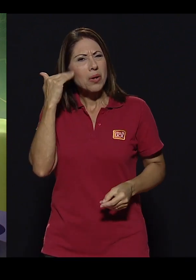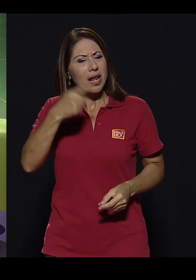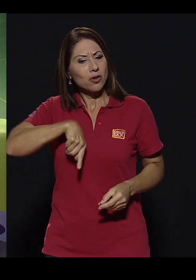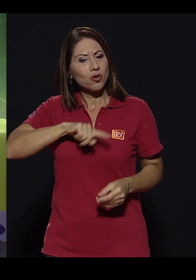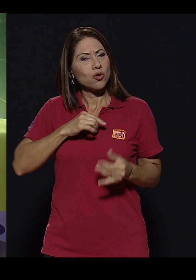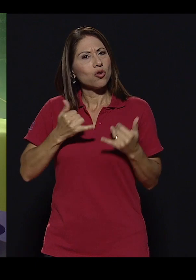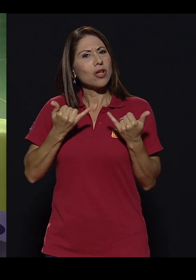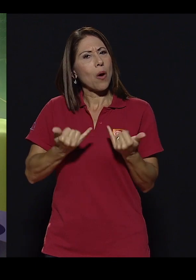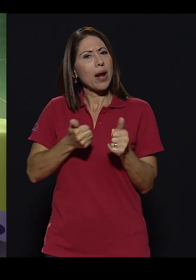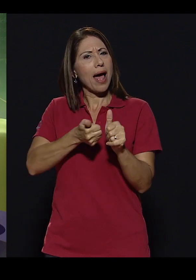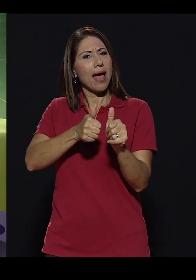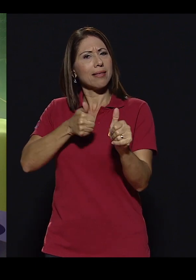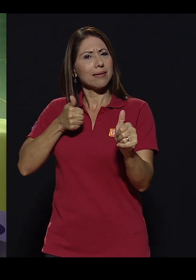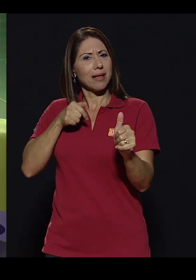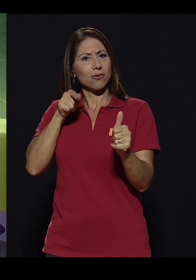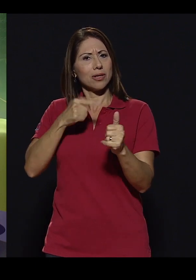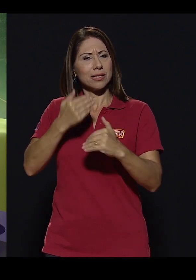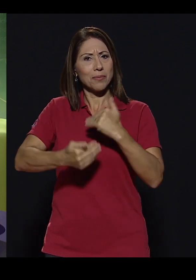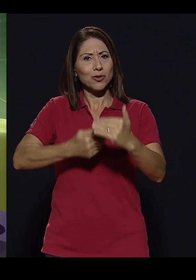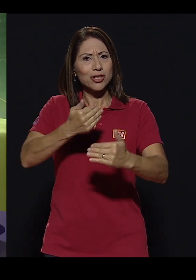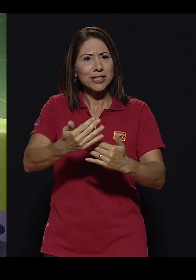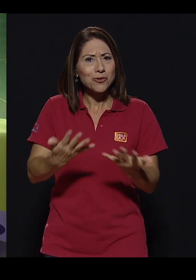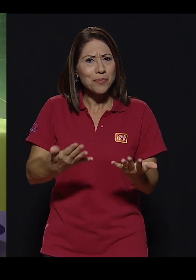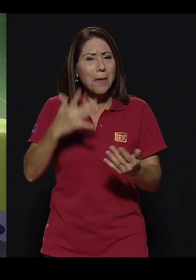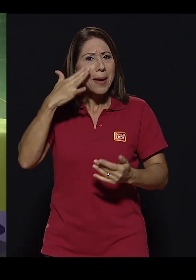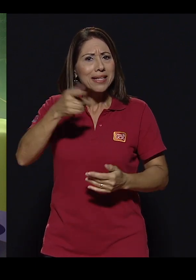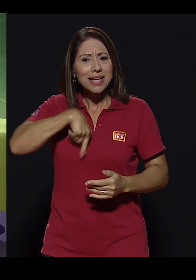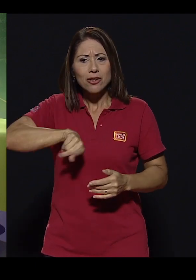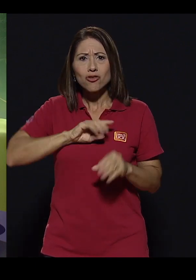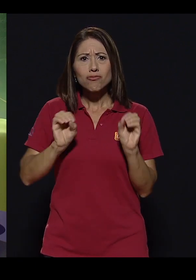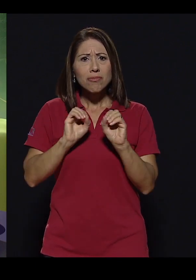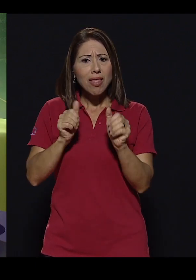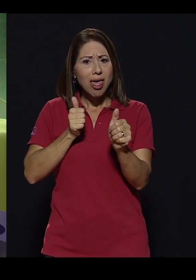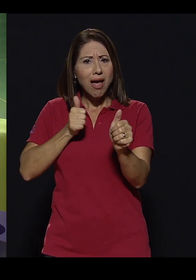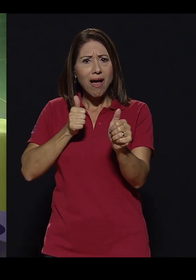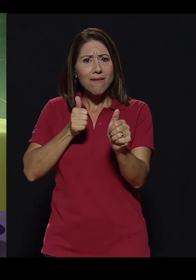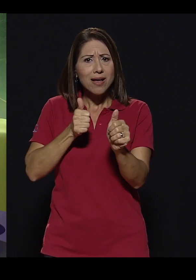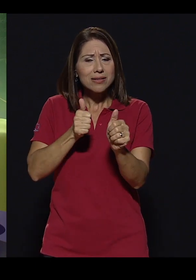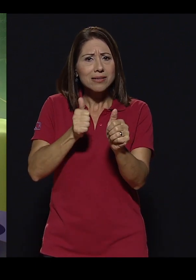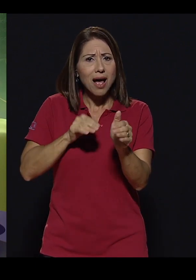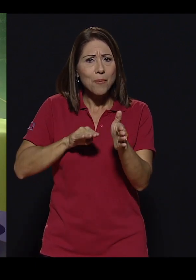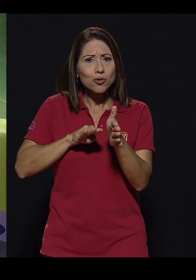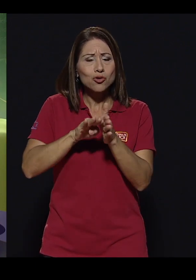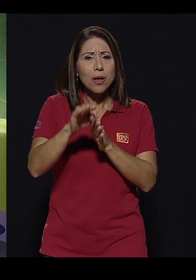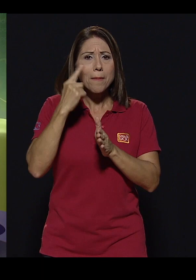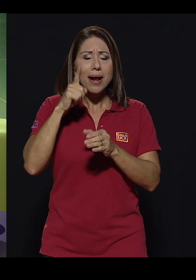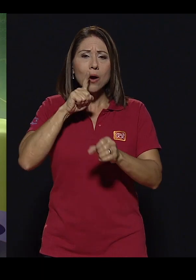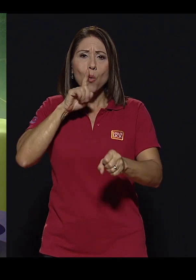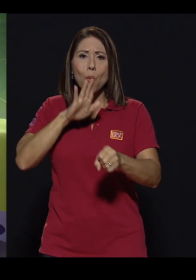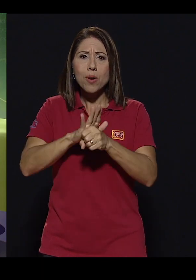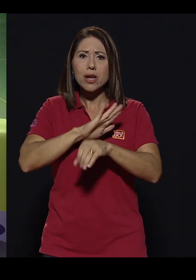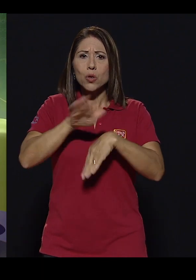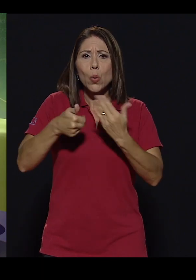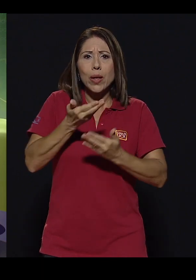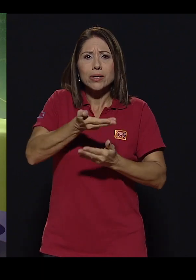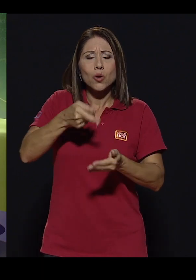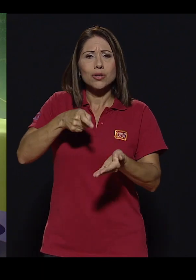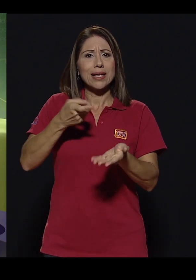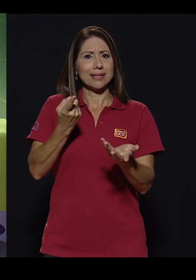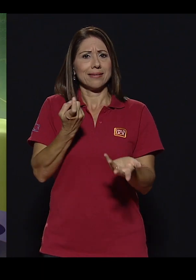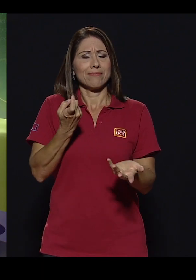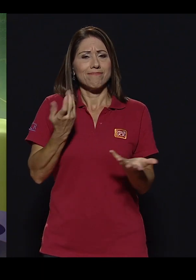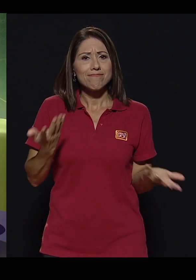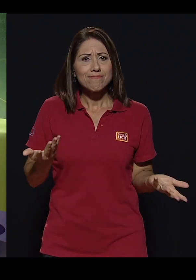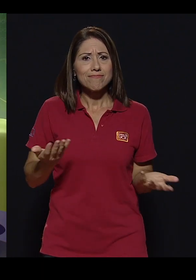quedado en ese proceso atrasados en una etapa y pareciera que no avanzamos hacia los y cumpliendo sus pendientes que tenemos